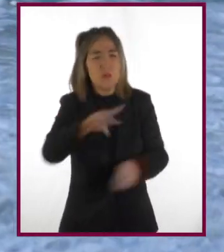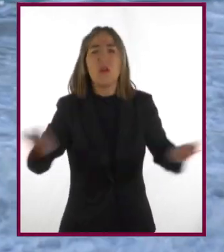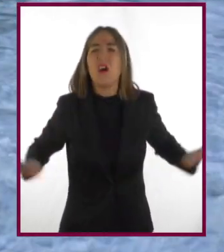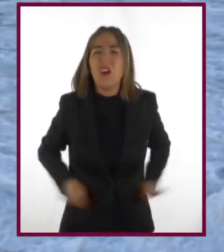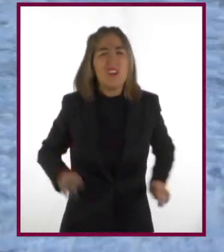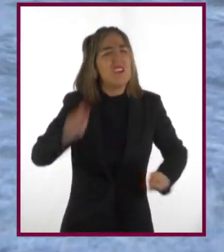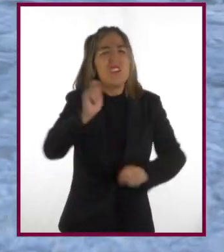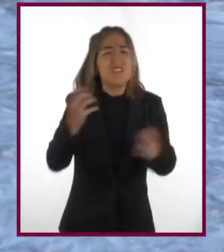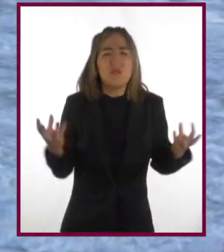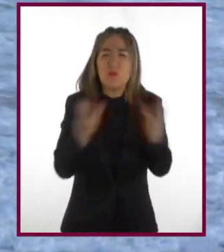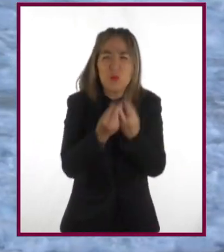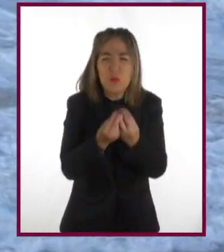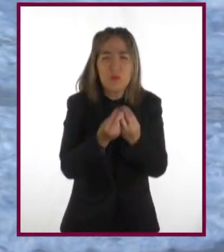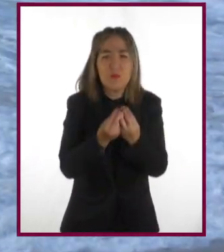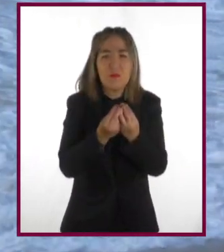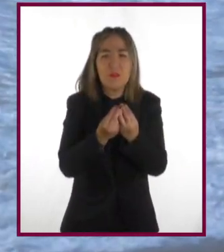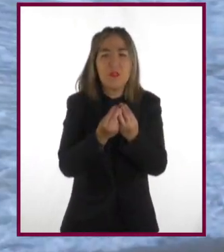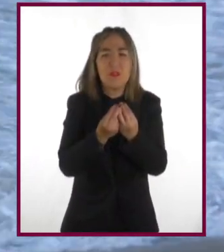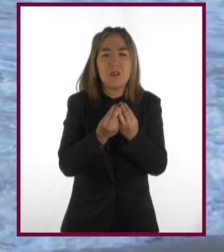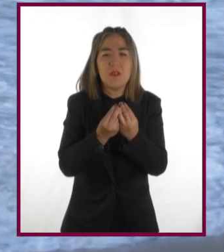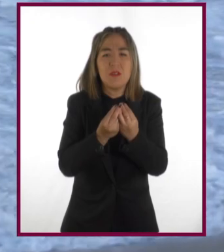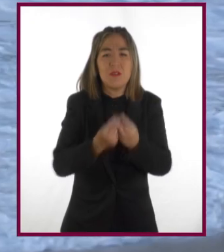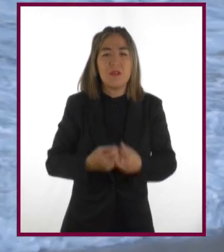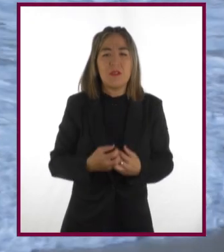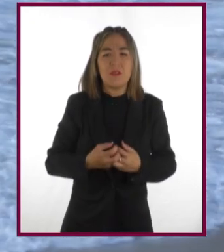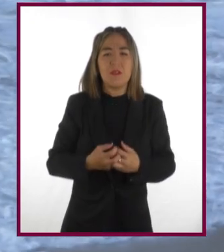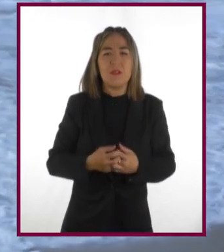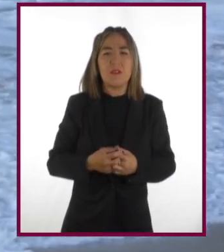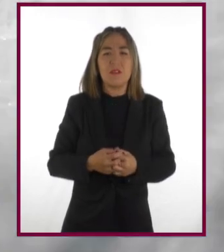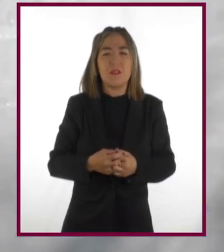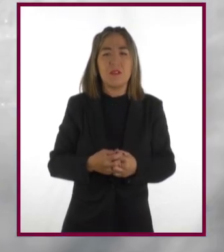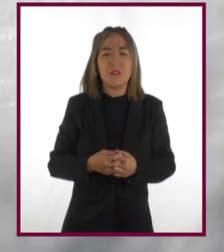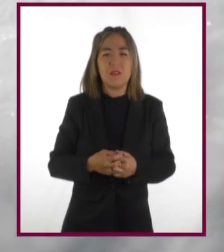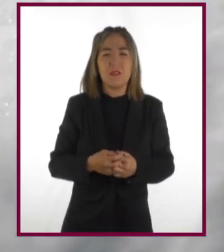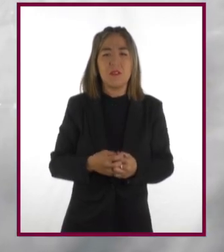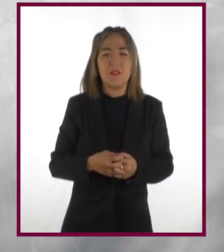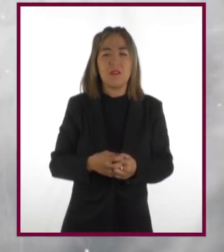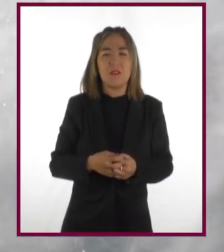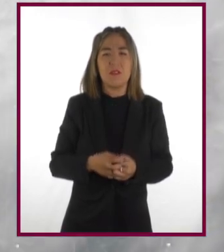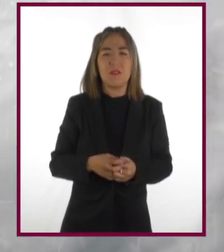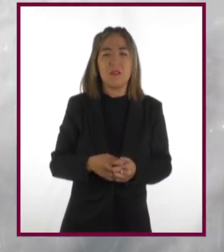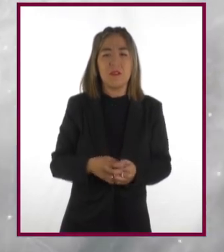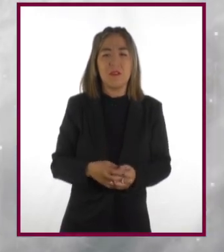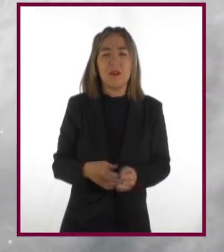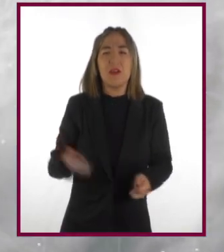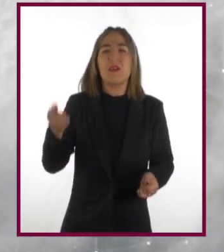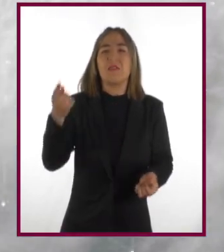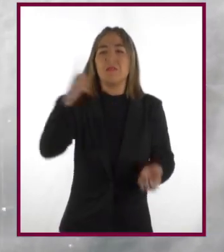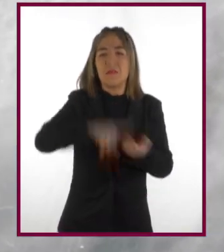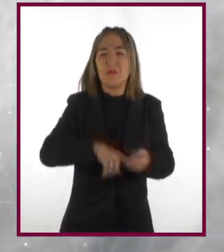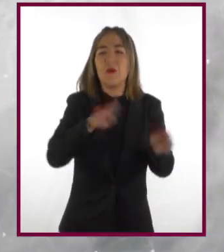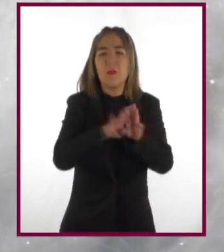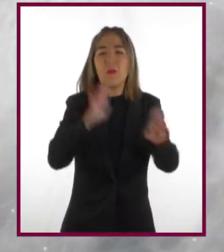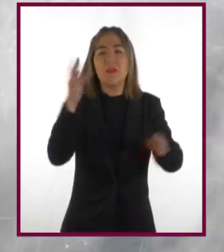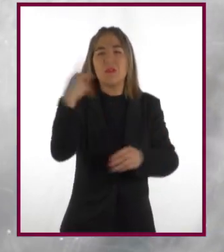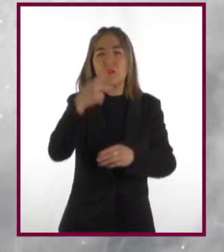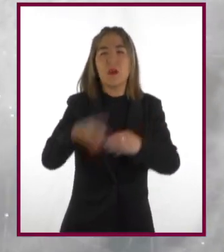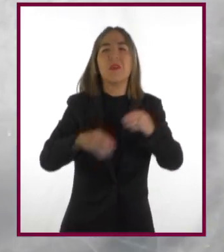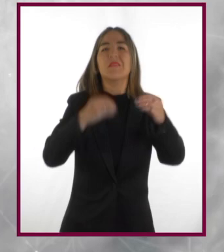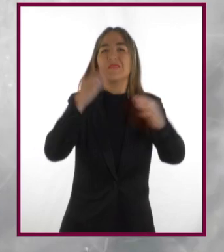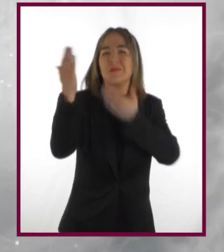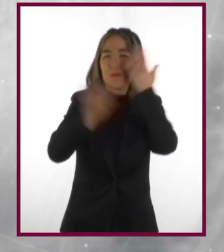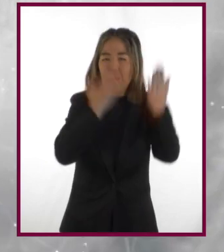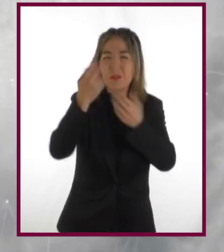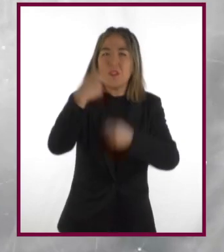común el hecho de que están originados por fluidos. Y los fluidos se estudian en